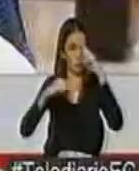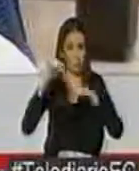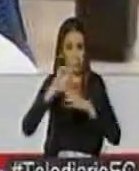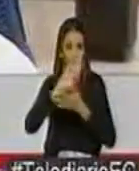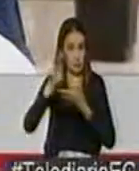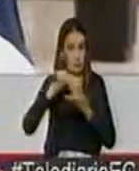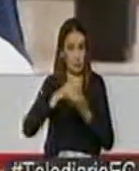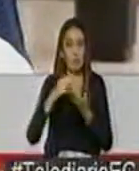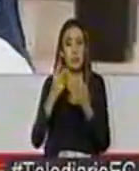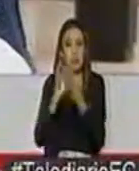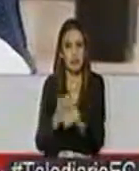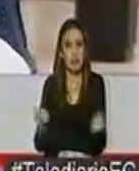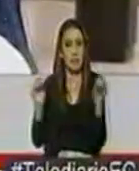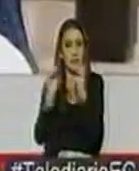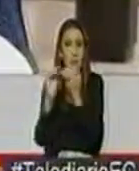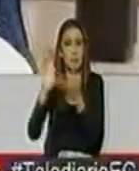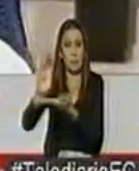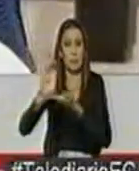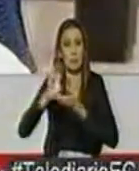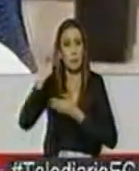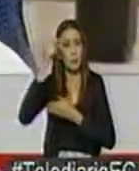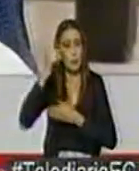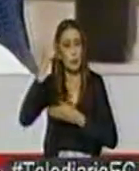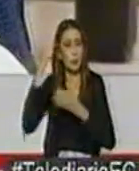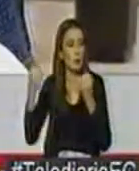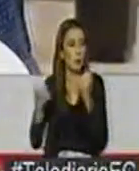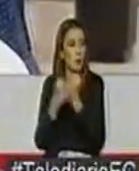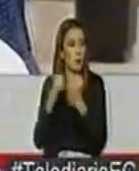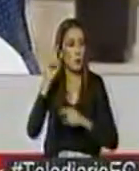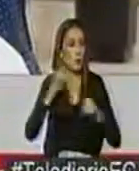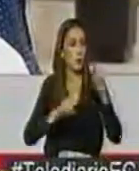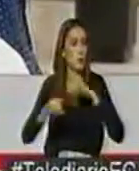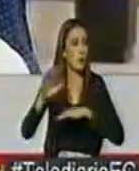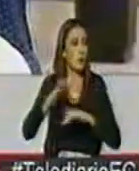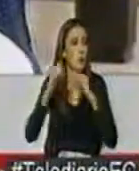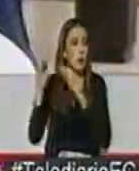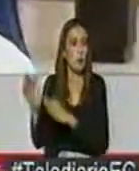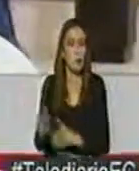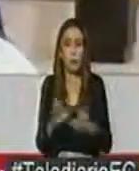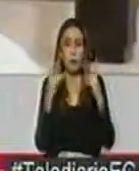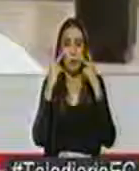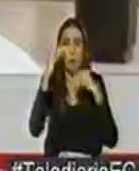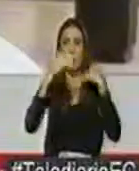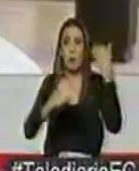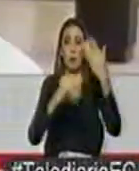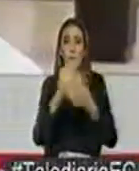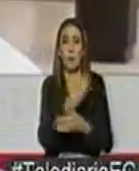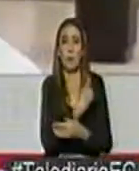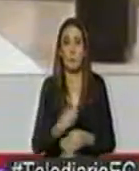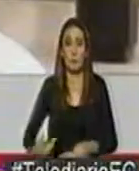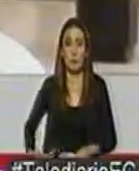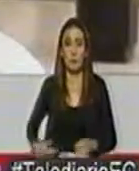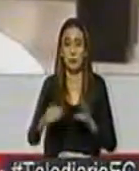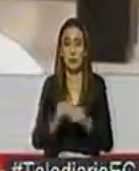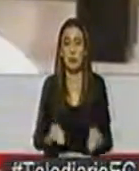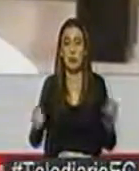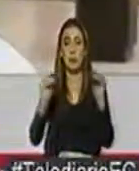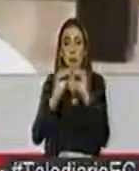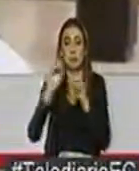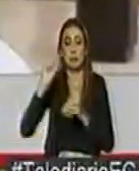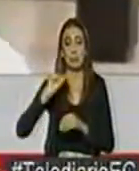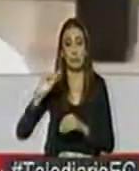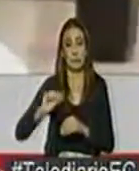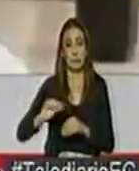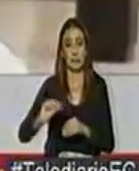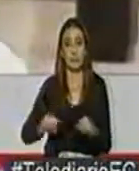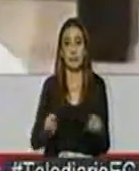través del presupuesto general del Estado. Aquí en Bahía finalmente hemos resuelto el problema del hospital, el presidente dará más detalles ahora en gabinete, lo